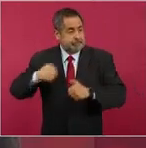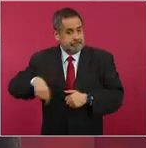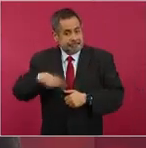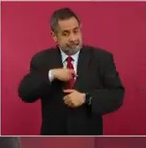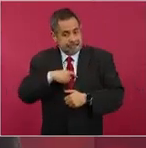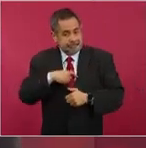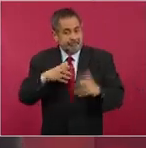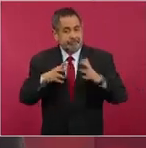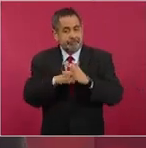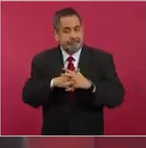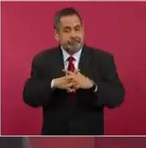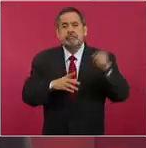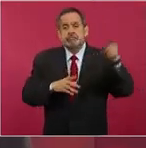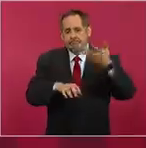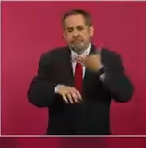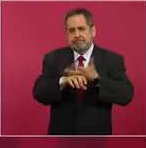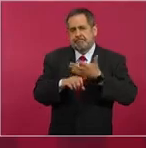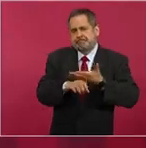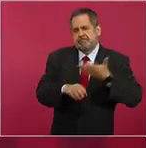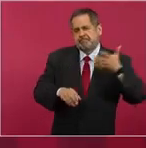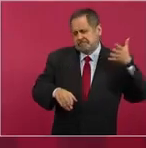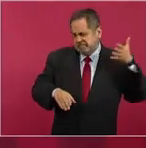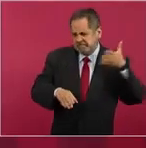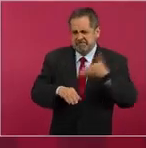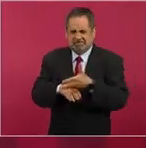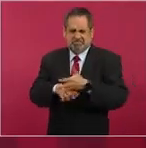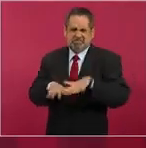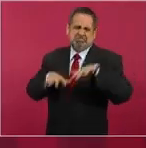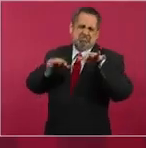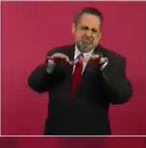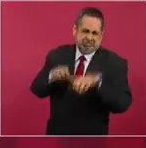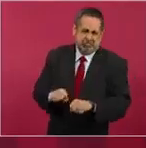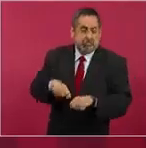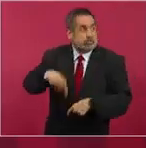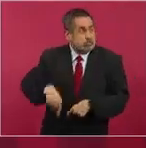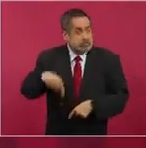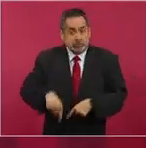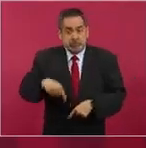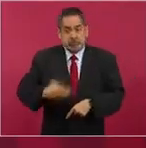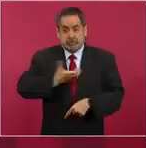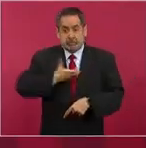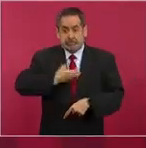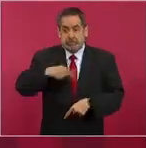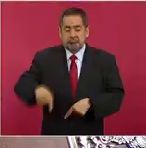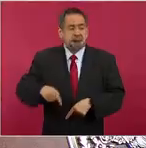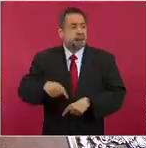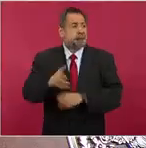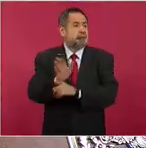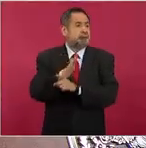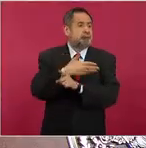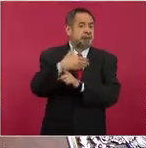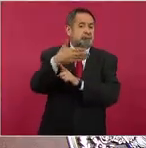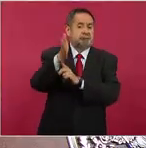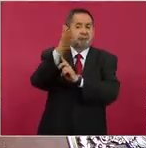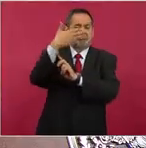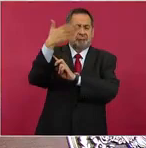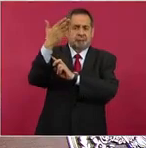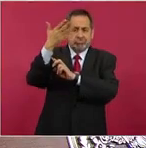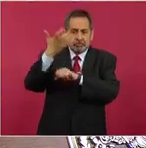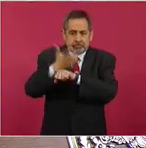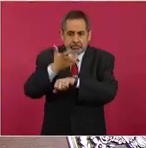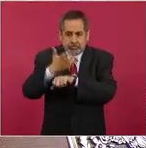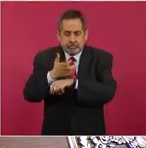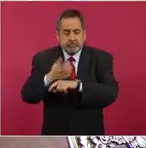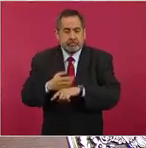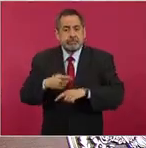y ya nos invaden de aquí, en Palacio Nacional, llegan a izar la bandera estadounidense y